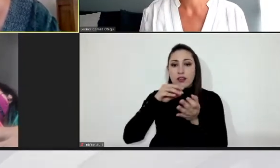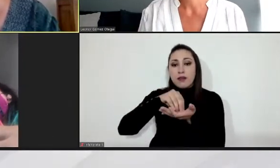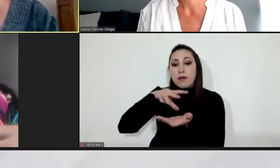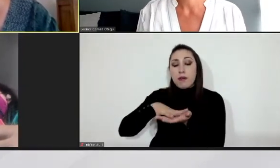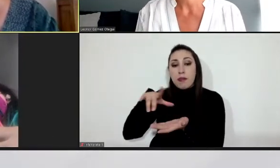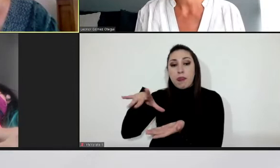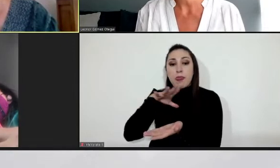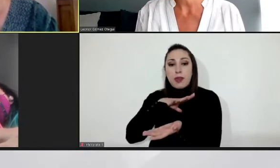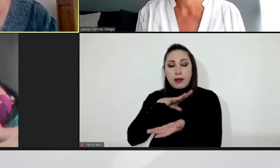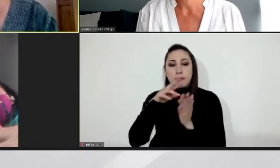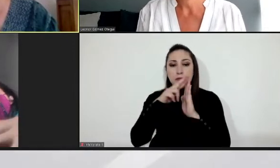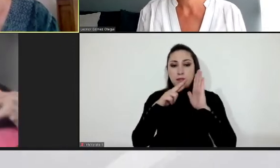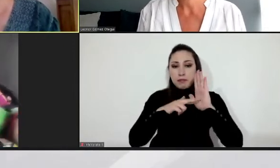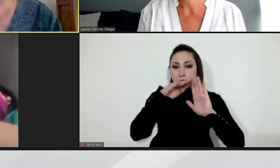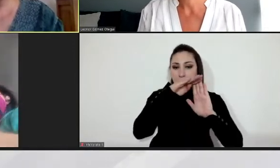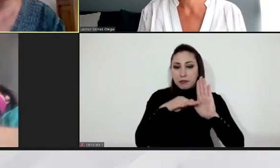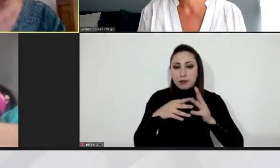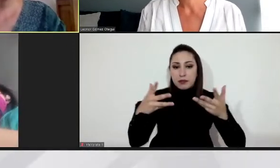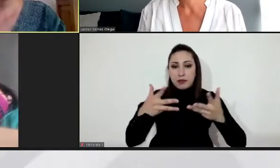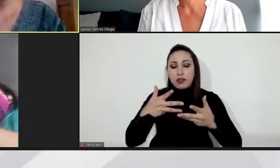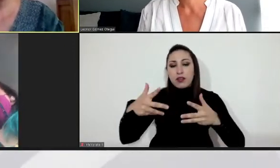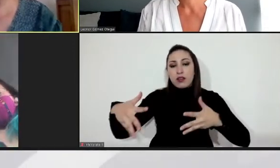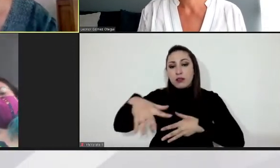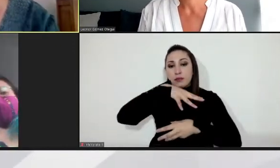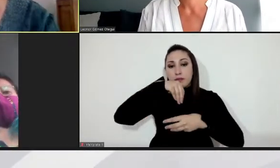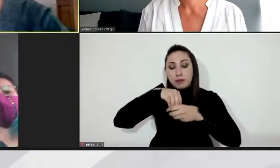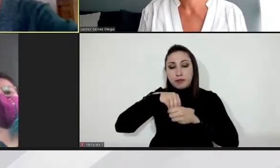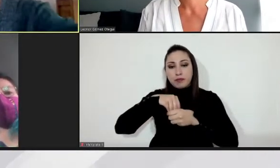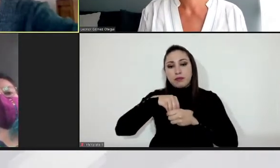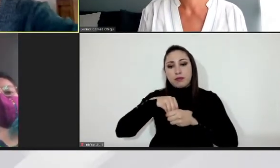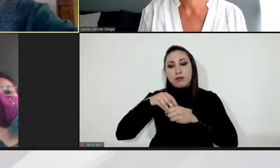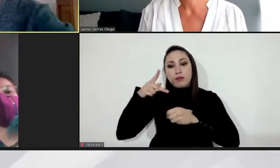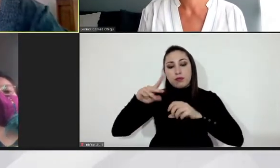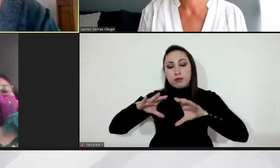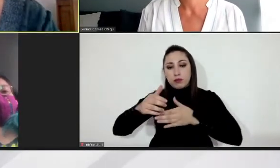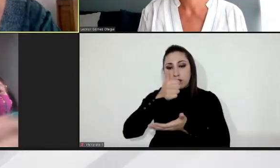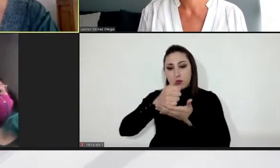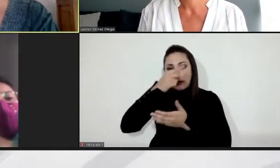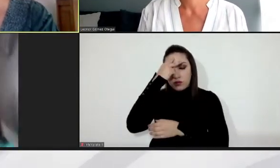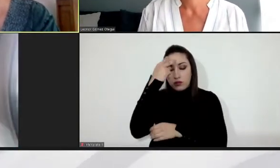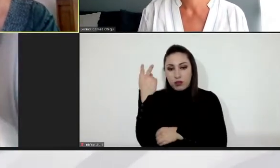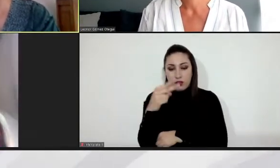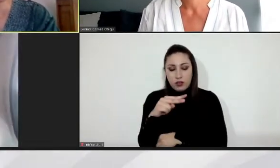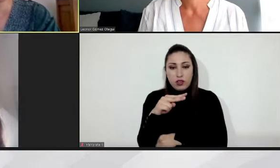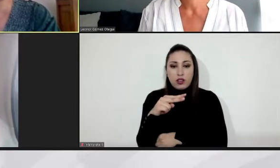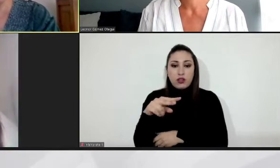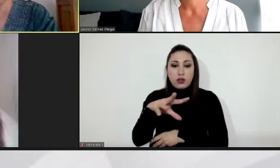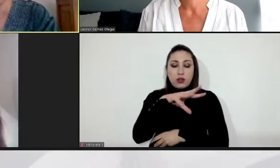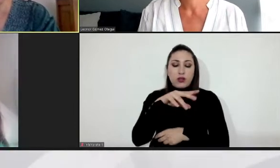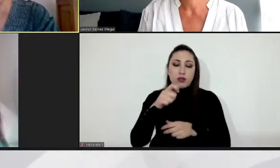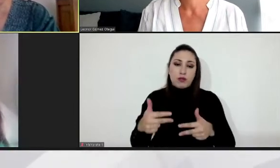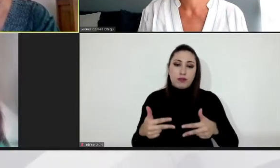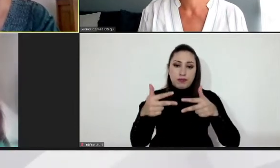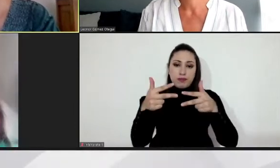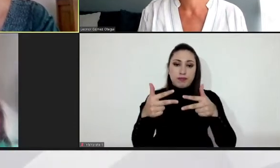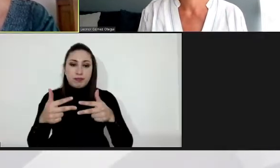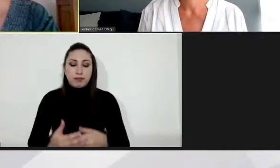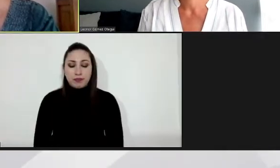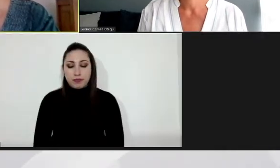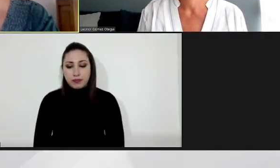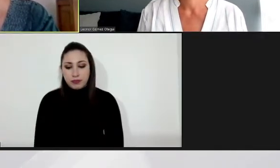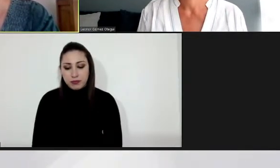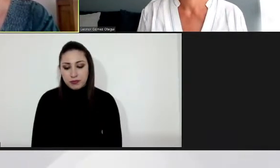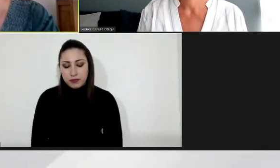desarrollar las sesiones vía remota para el pleno, mesa directiva, junta, conferencia, comisiones, comités y